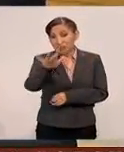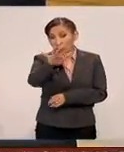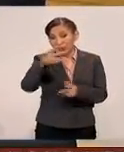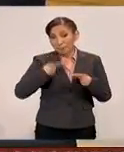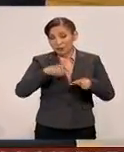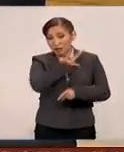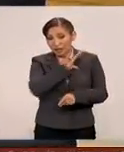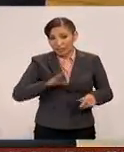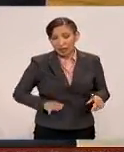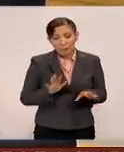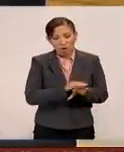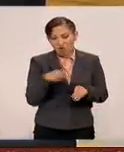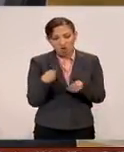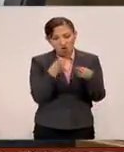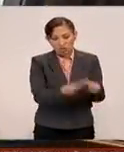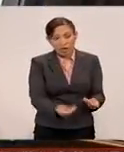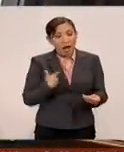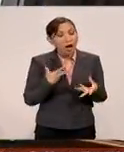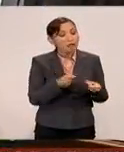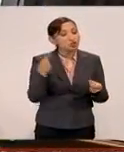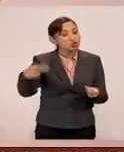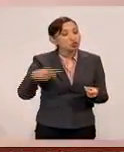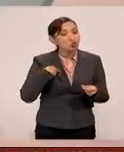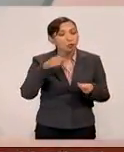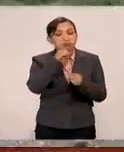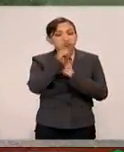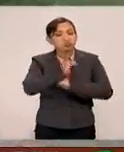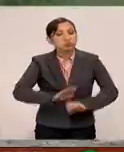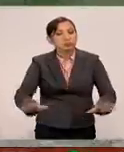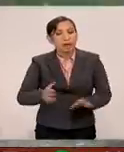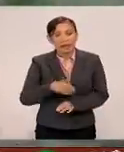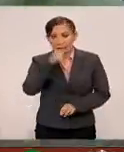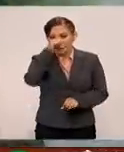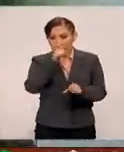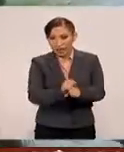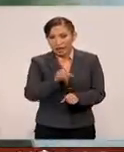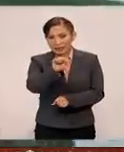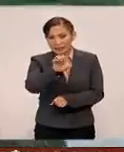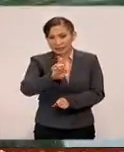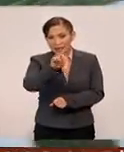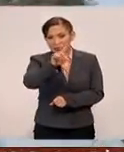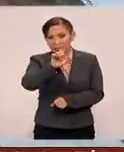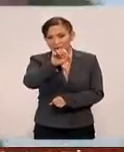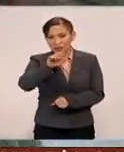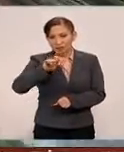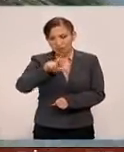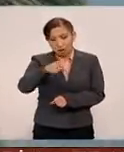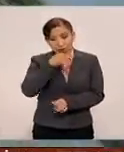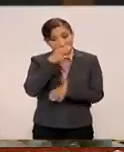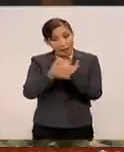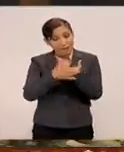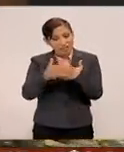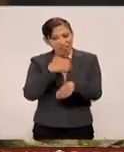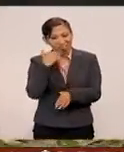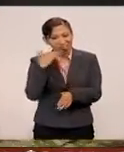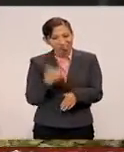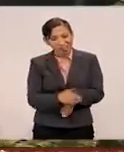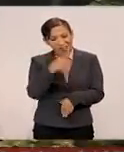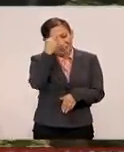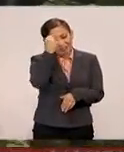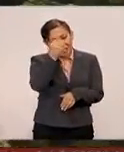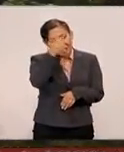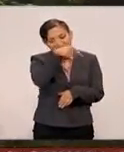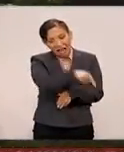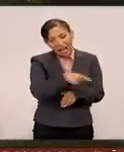150 candidatos por no presentar gastos de campaña. La Secretaría de Desarrollo Social advierte deficiencias